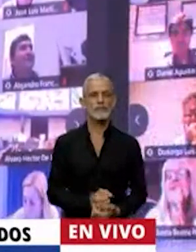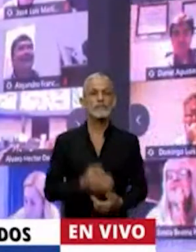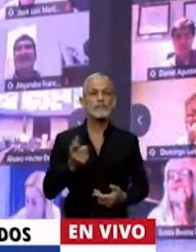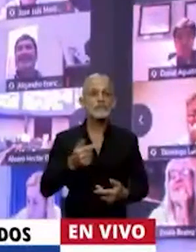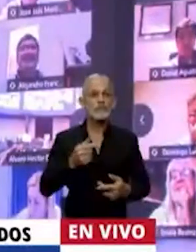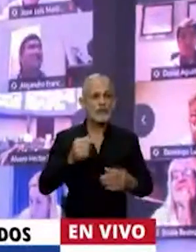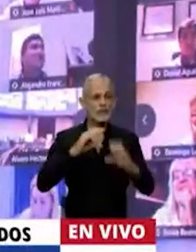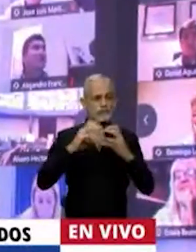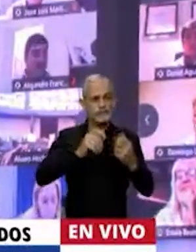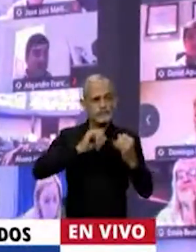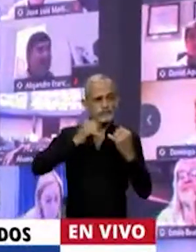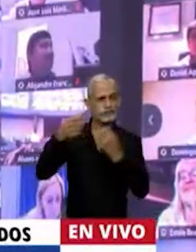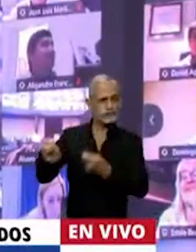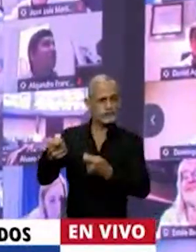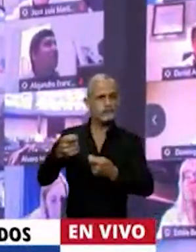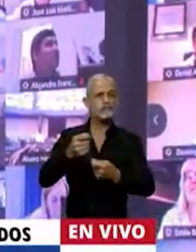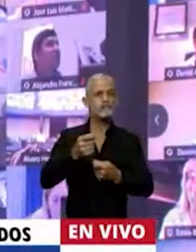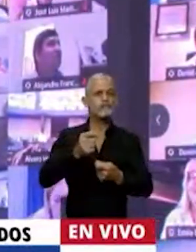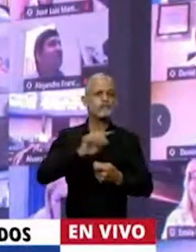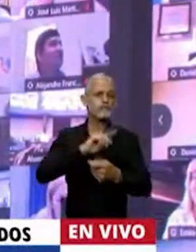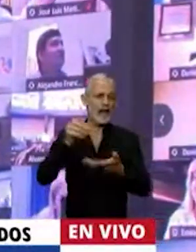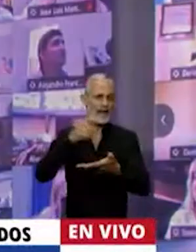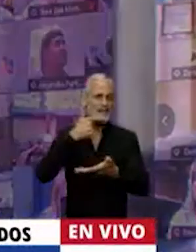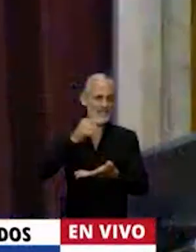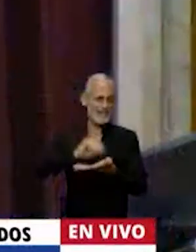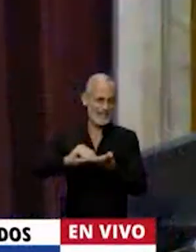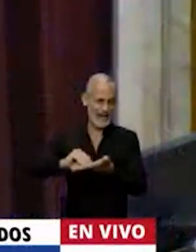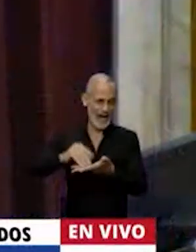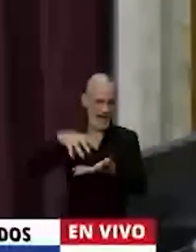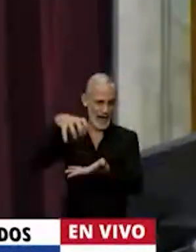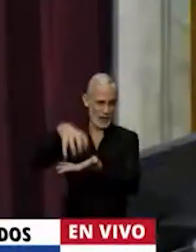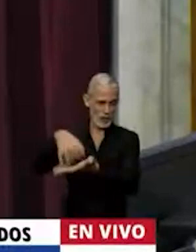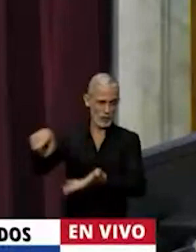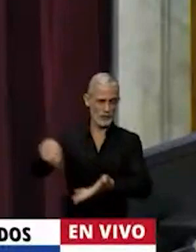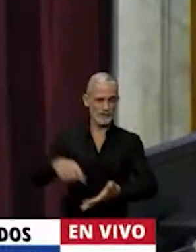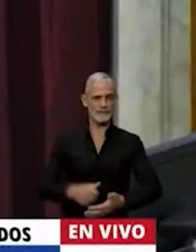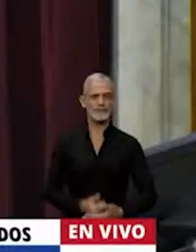Se comunicará al honorable Senado.